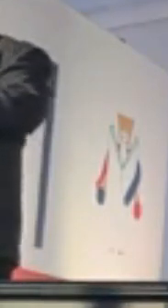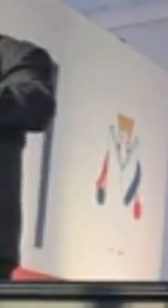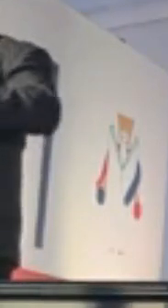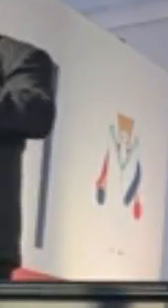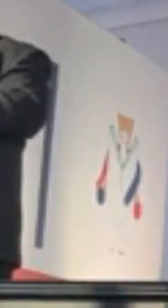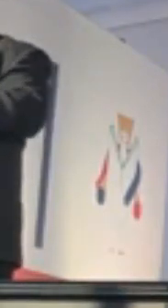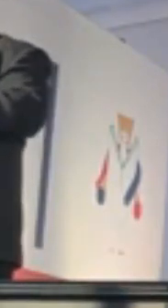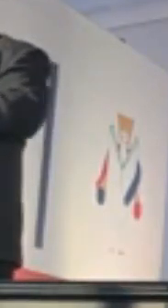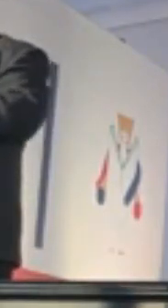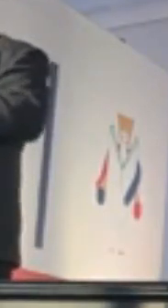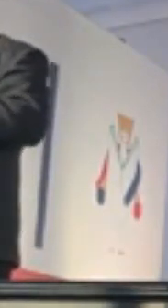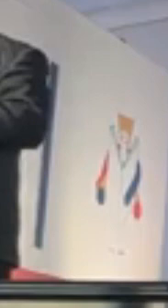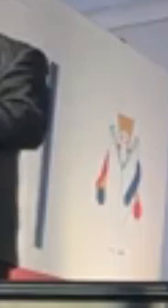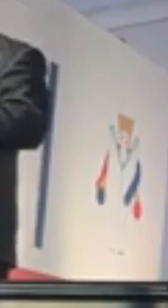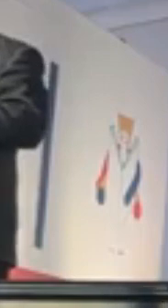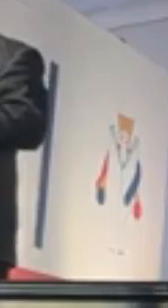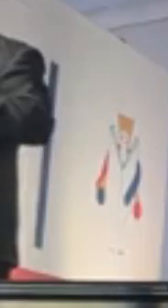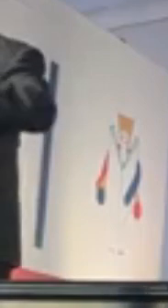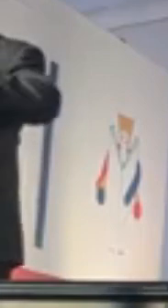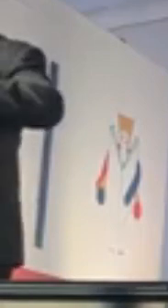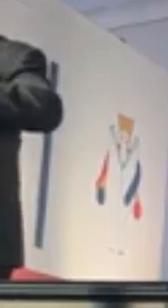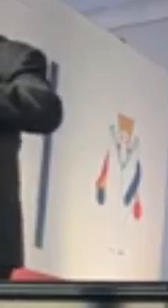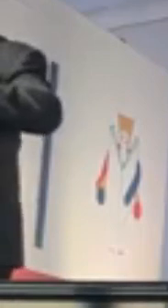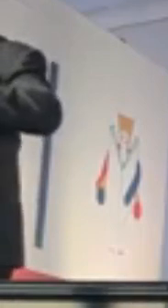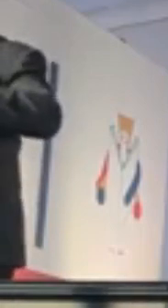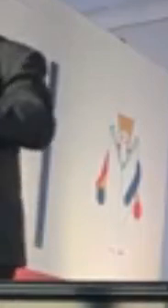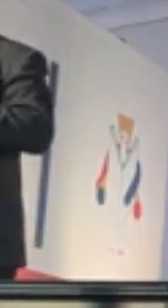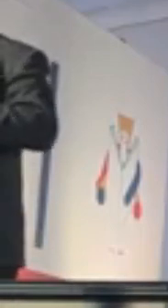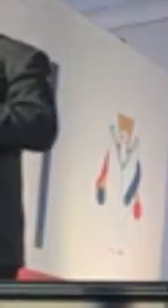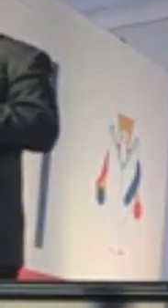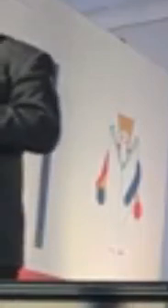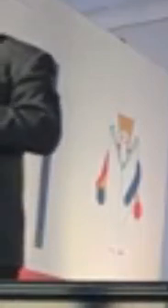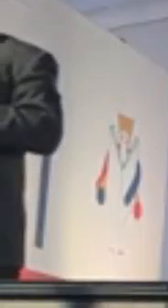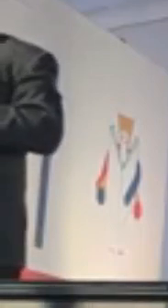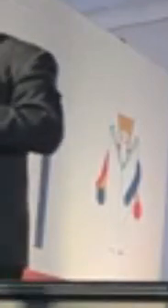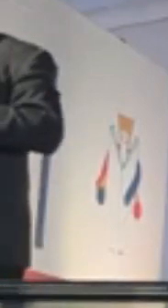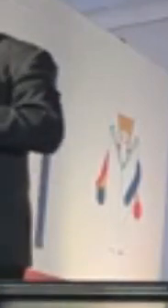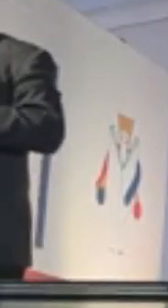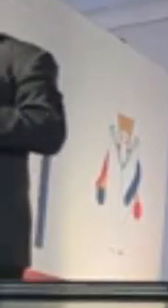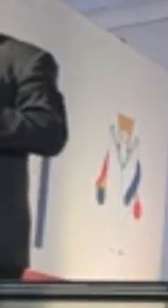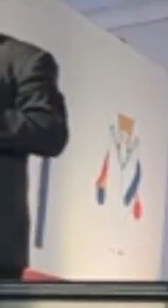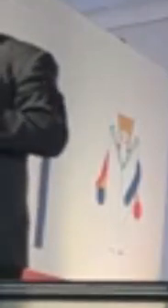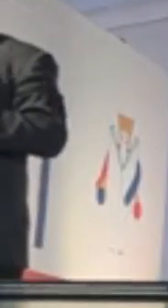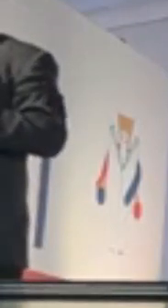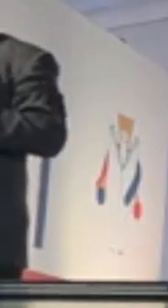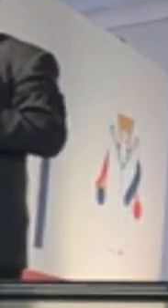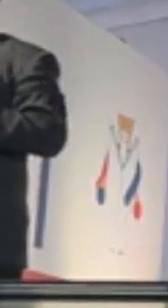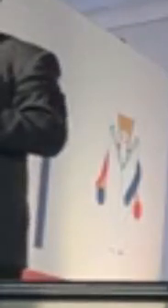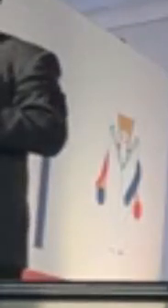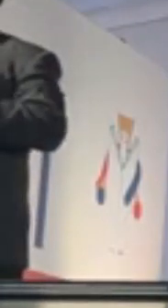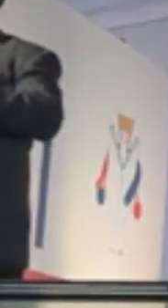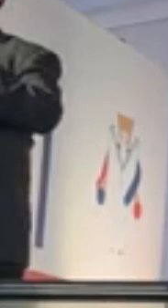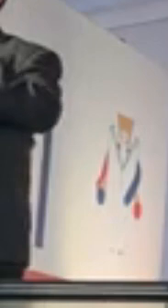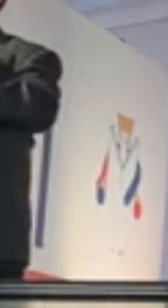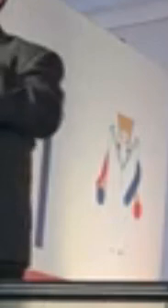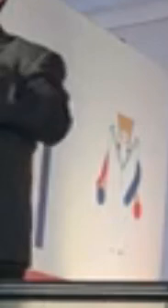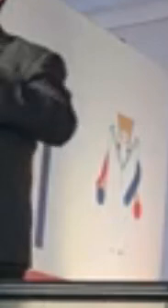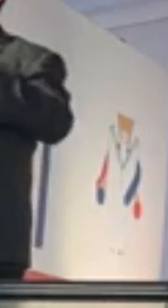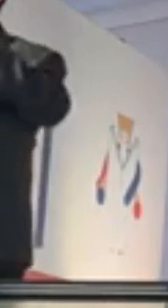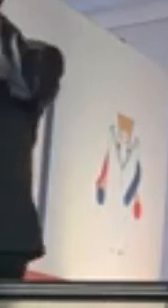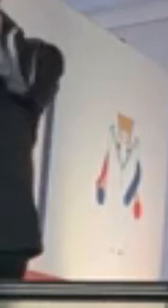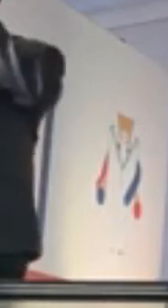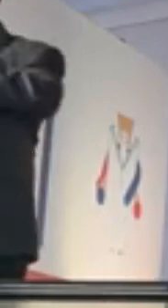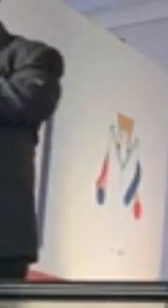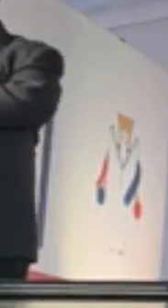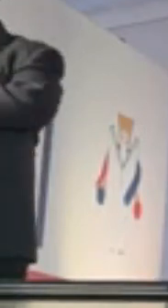pasar? Va a depender en buena medida de qué tanto en mi país la gente seamos conscientes de lo que está en juego, de